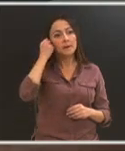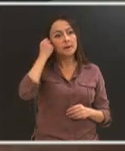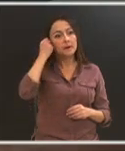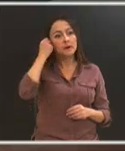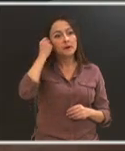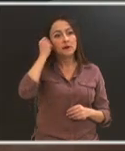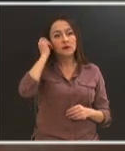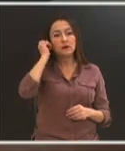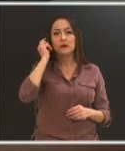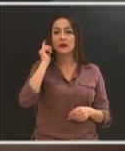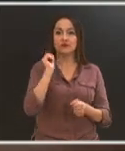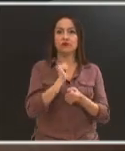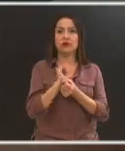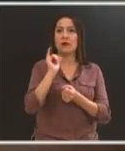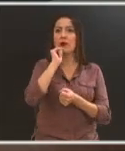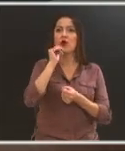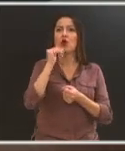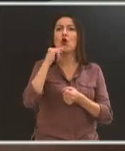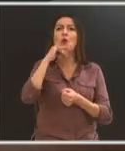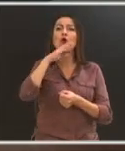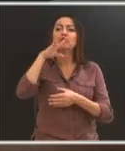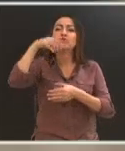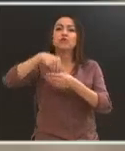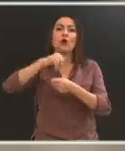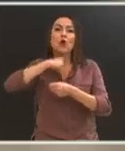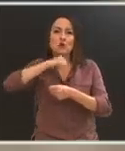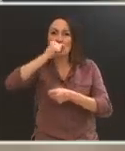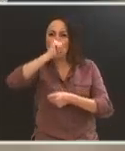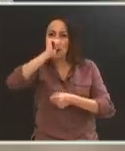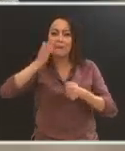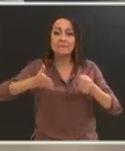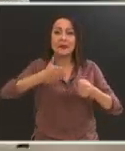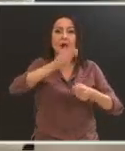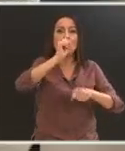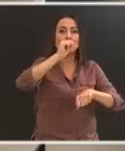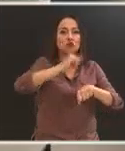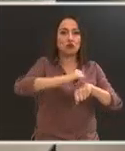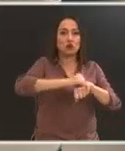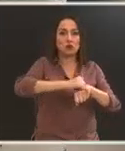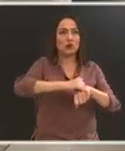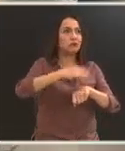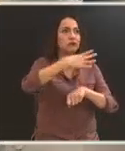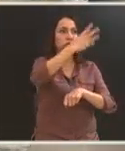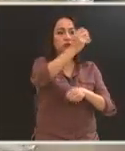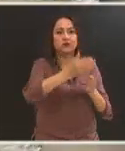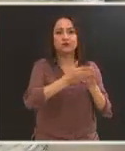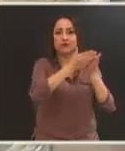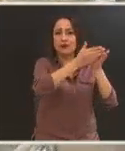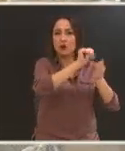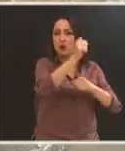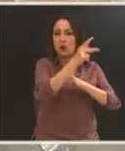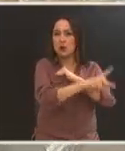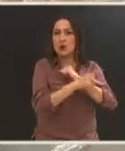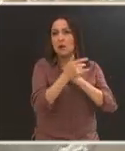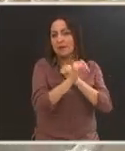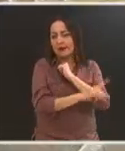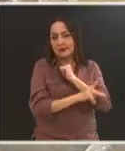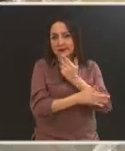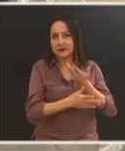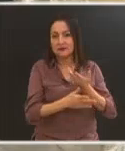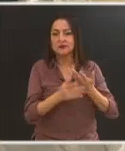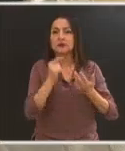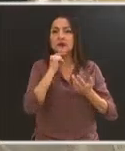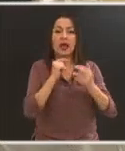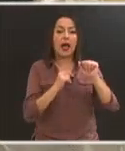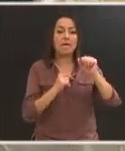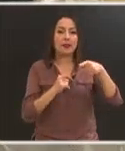de la actividad pues evidentemente era contaminar los productos de piña o de yuca para que salieran fuera del país. Se hicieron dos materializaciones, una en